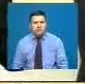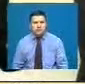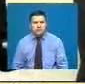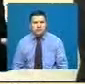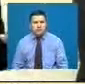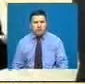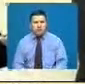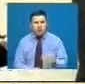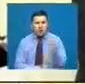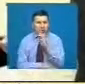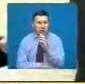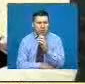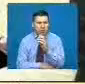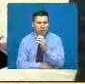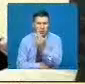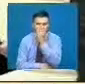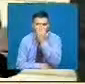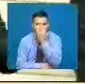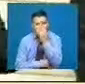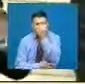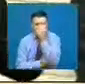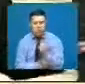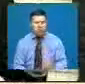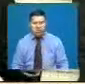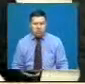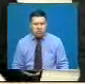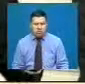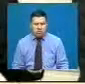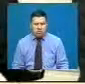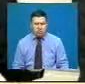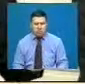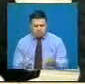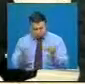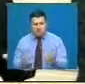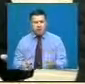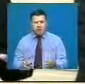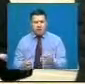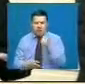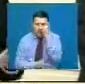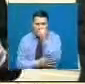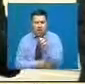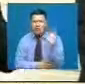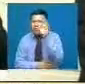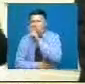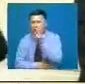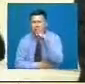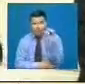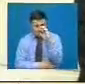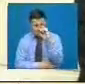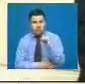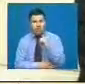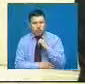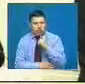una crisis de corto plazo. Y eso no se puede afirmar de los demás países. Colombia tiene